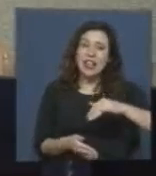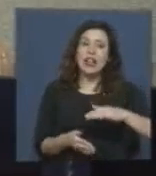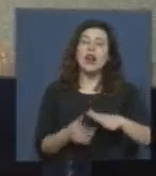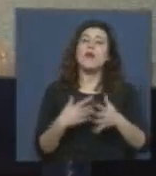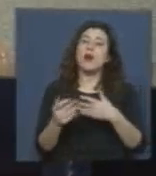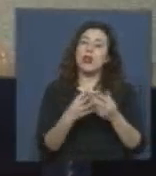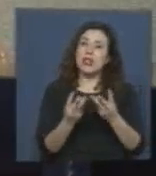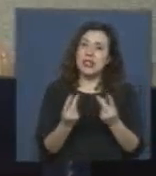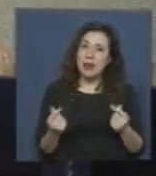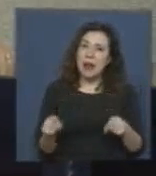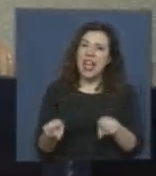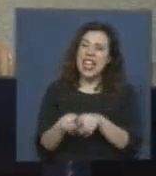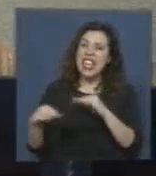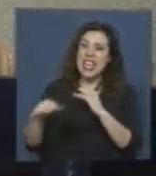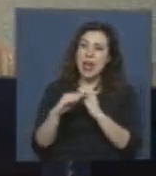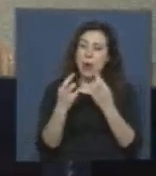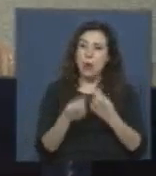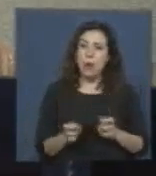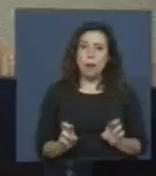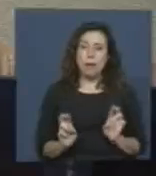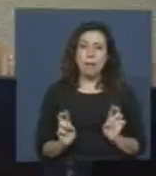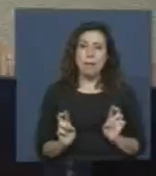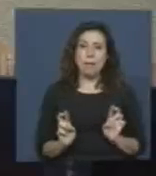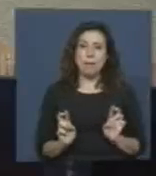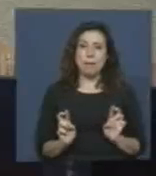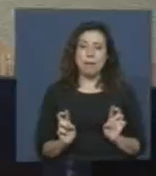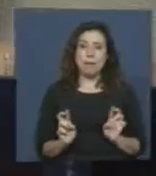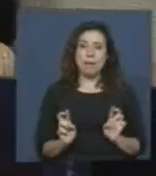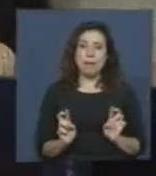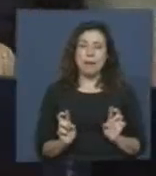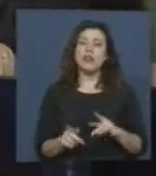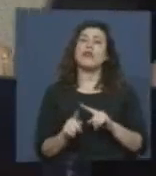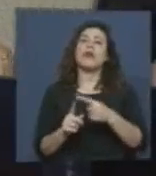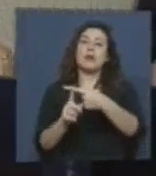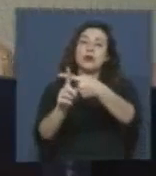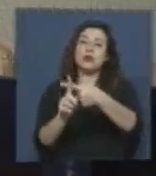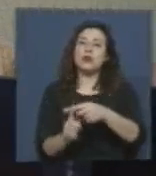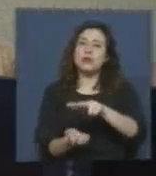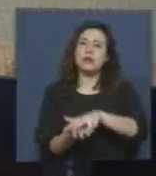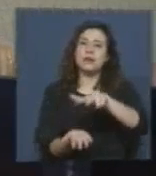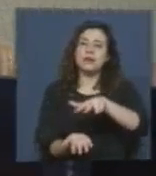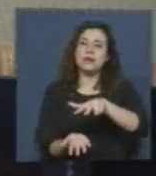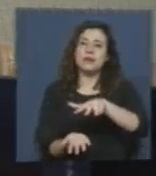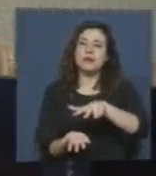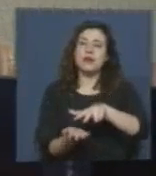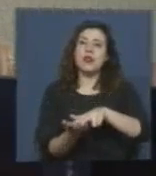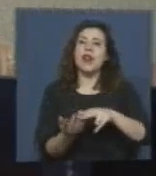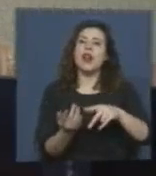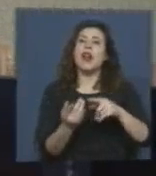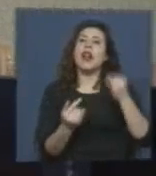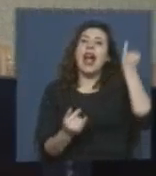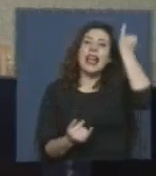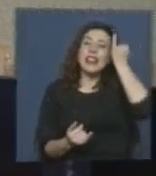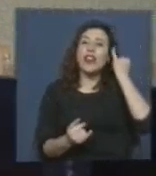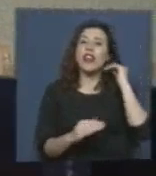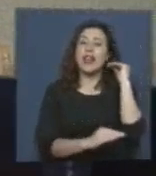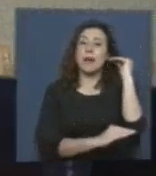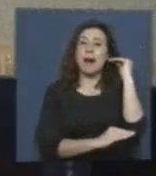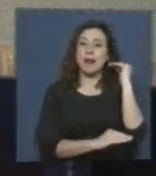la transparencia, igualdad de oportunidades, lo que en su sumatoria ratifican la ideología imperante.